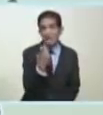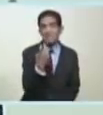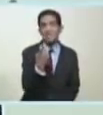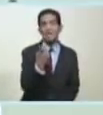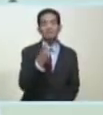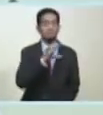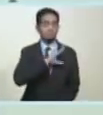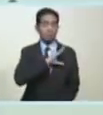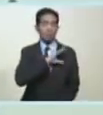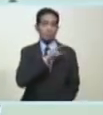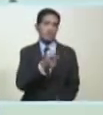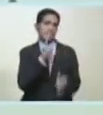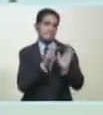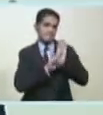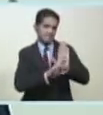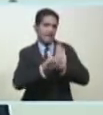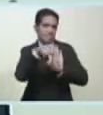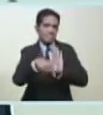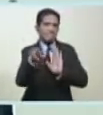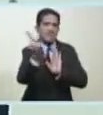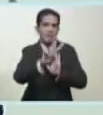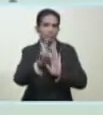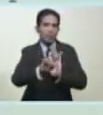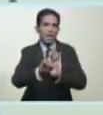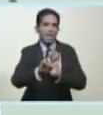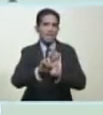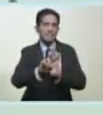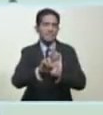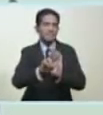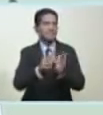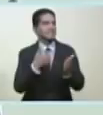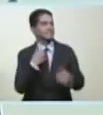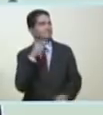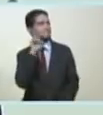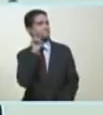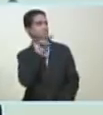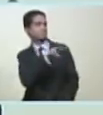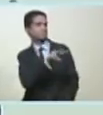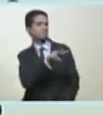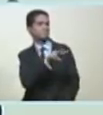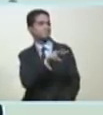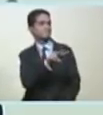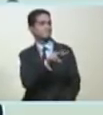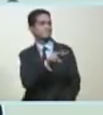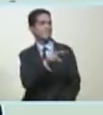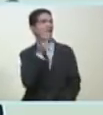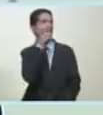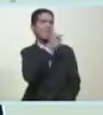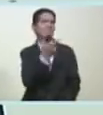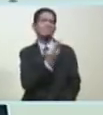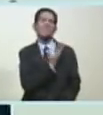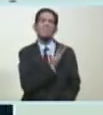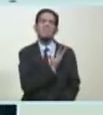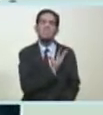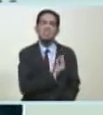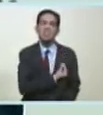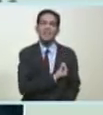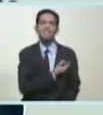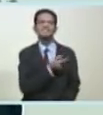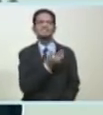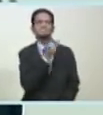Venezuela. Y la deserción se dio como crónica de una deserción